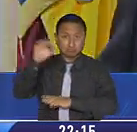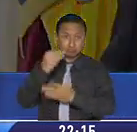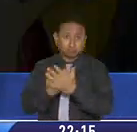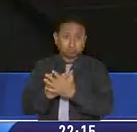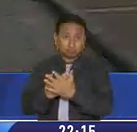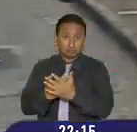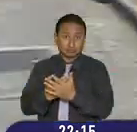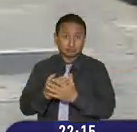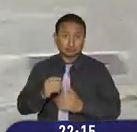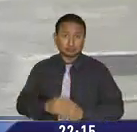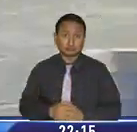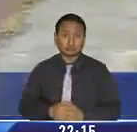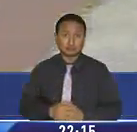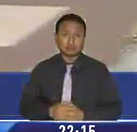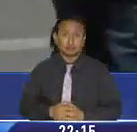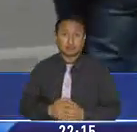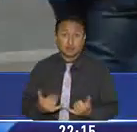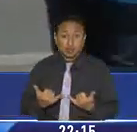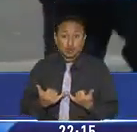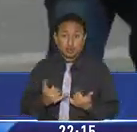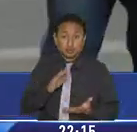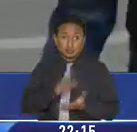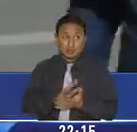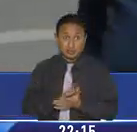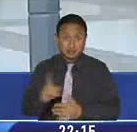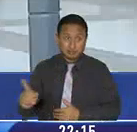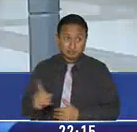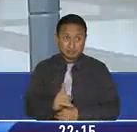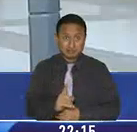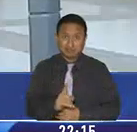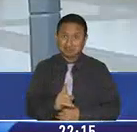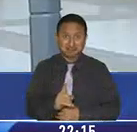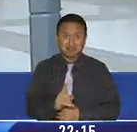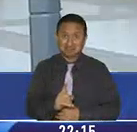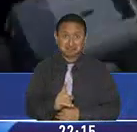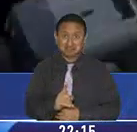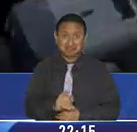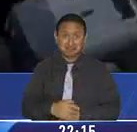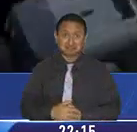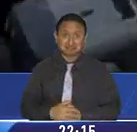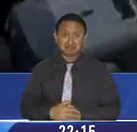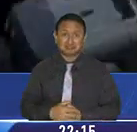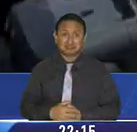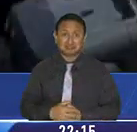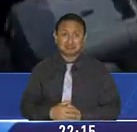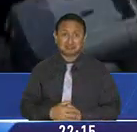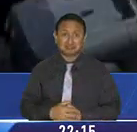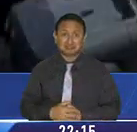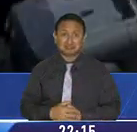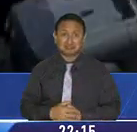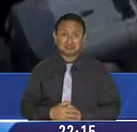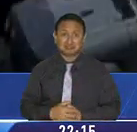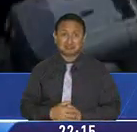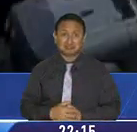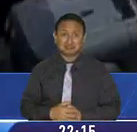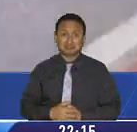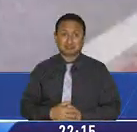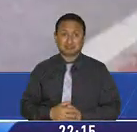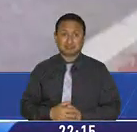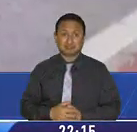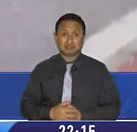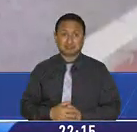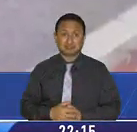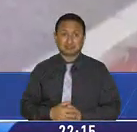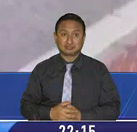nexos que existen. Pues ya nadie camina tranquilo, agrega, en Guayaquil, La Aurora, obvia San